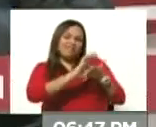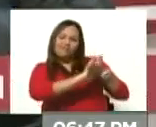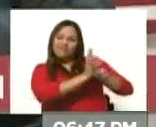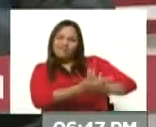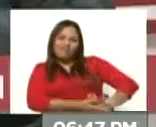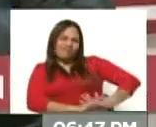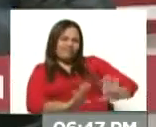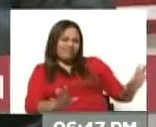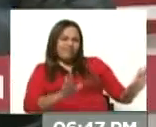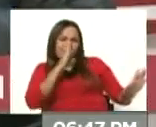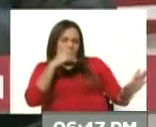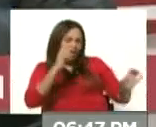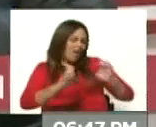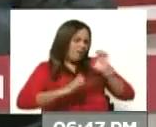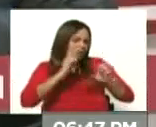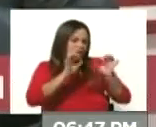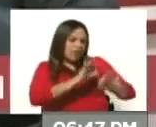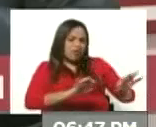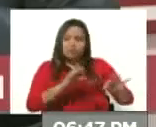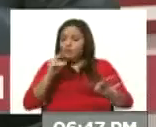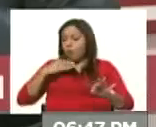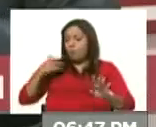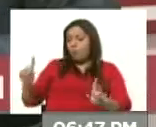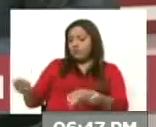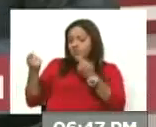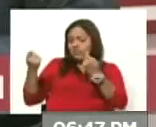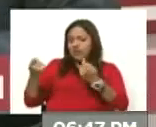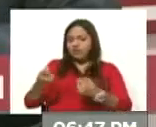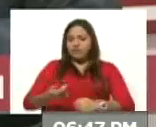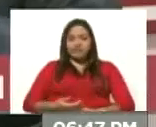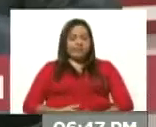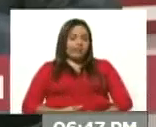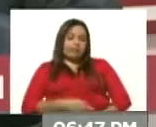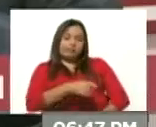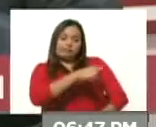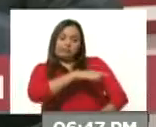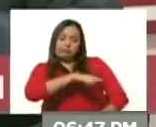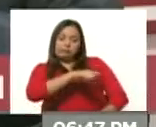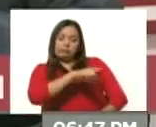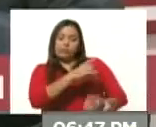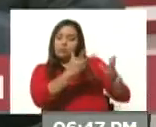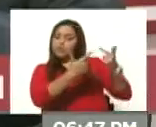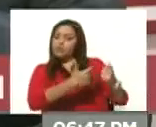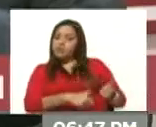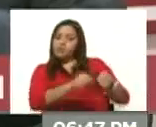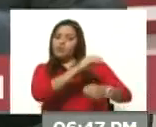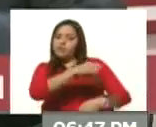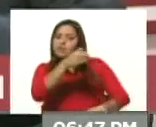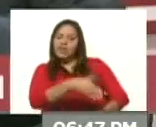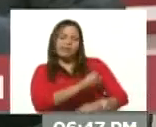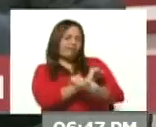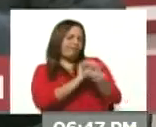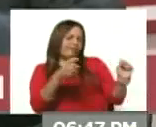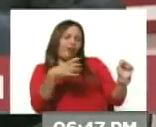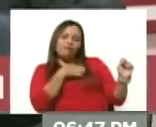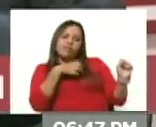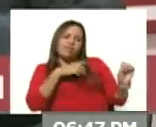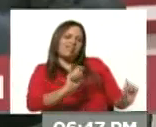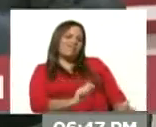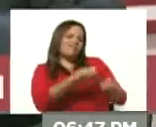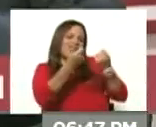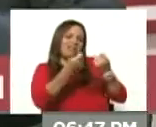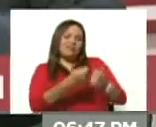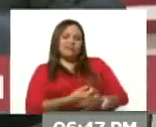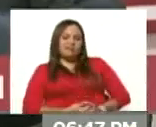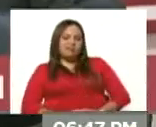liderazgo que no entusiasmo no se puede recuperar y no es con estos cifras es irrecuperable apenas un